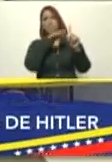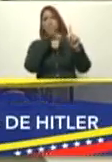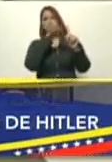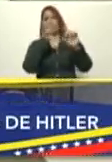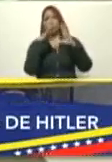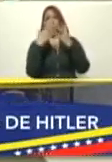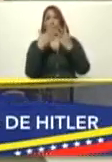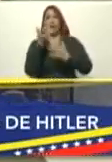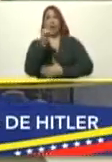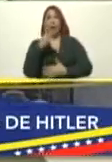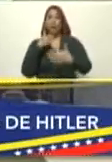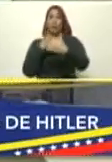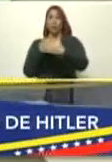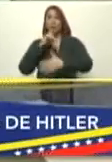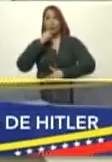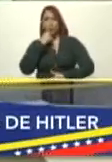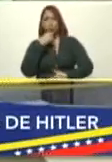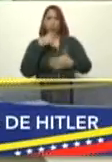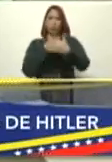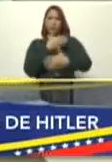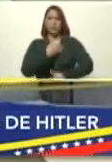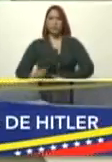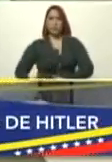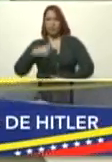que hay contra Rusia, contra Putin.